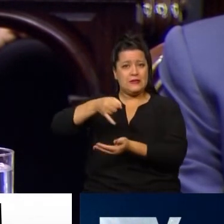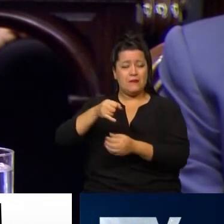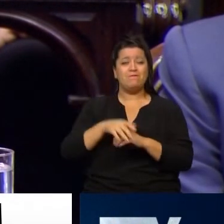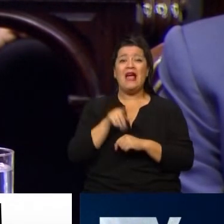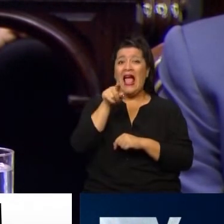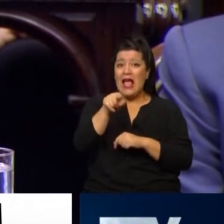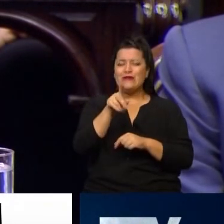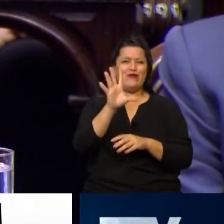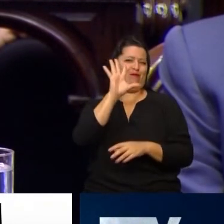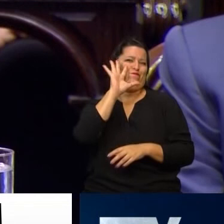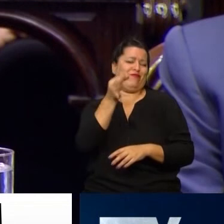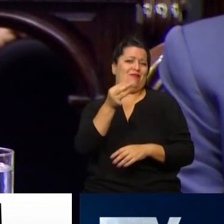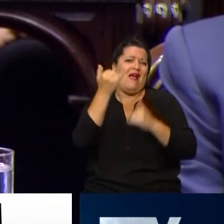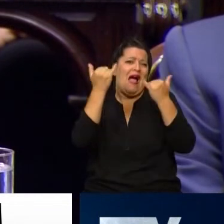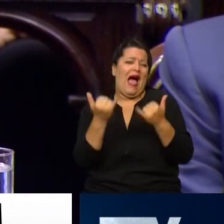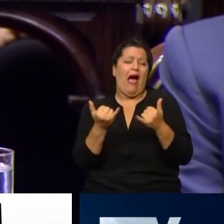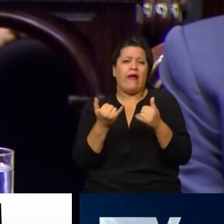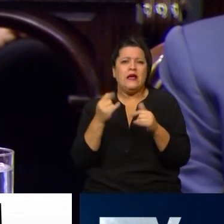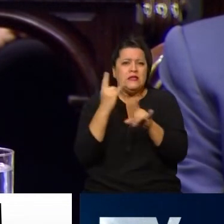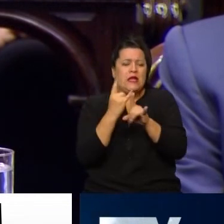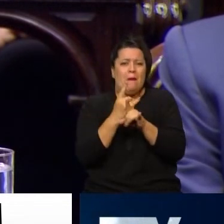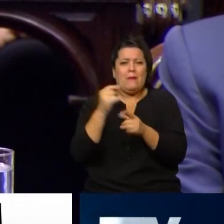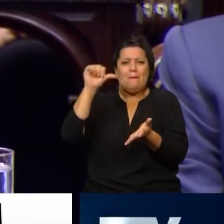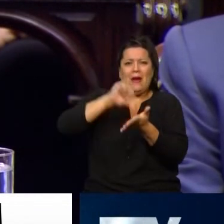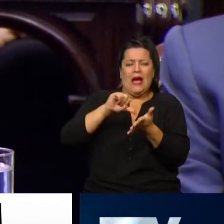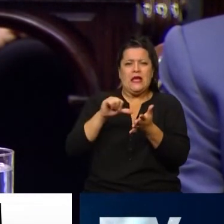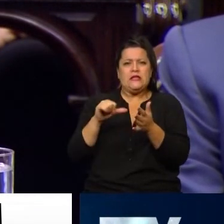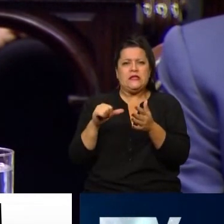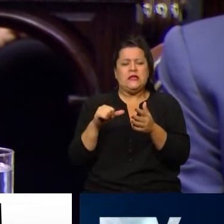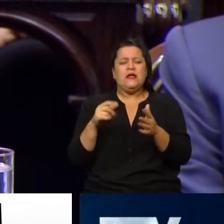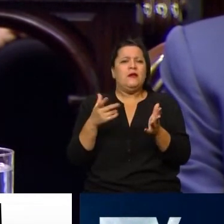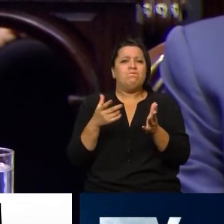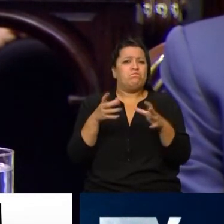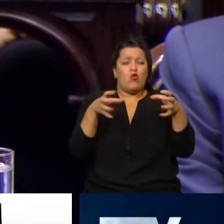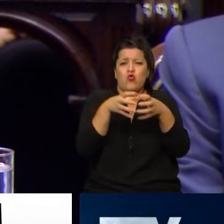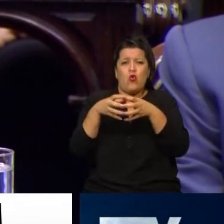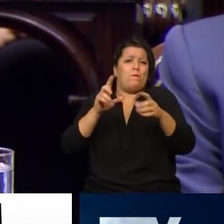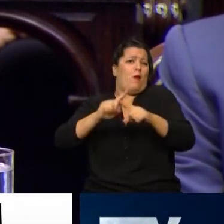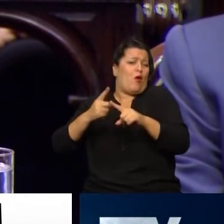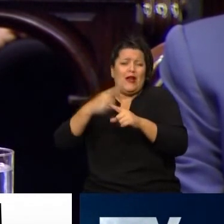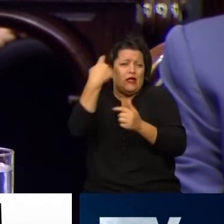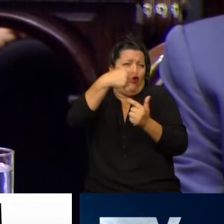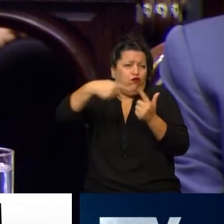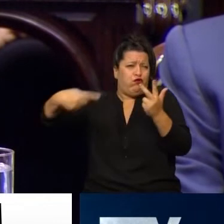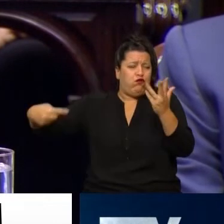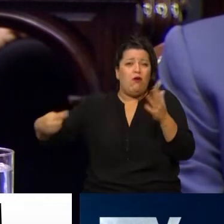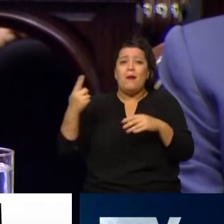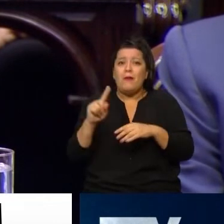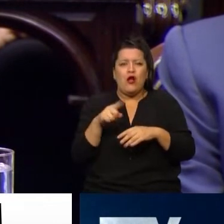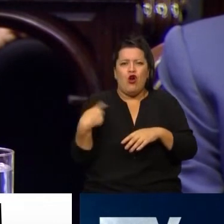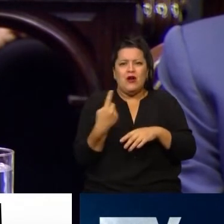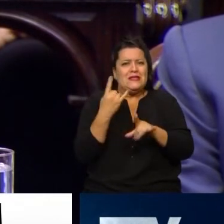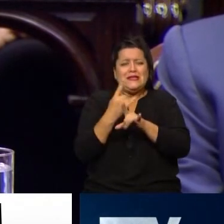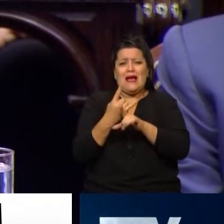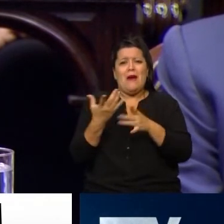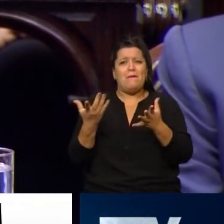Marca el zigzag de un país que con todos los colores políticos tuvo que acudir. Y